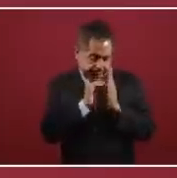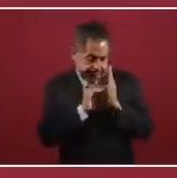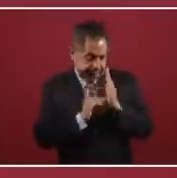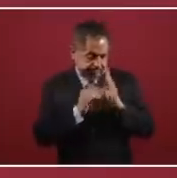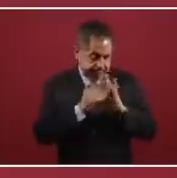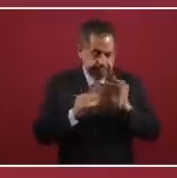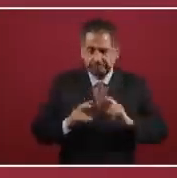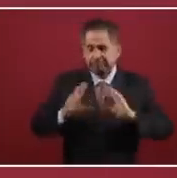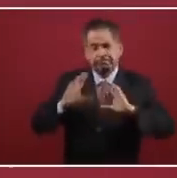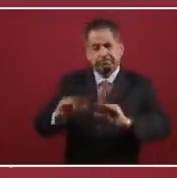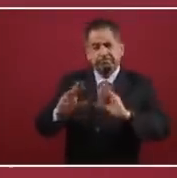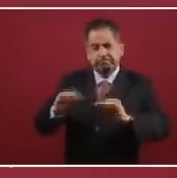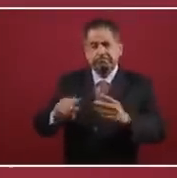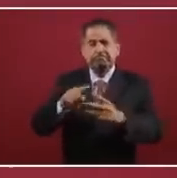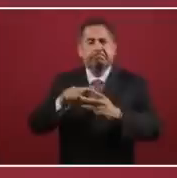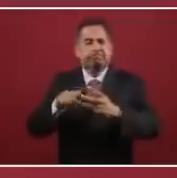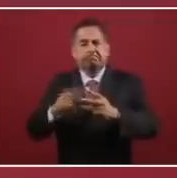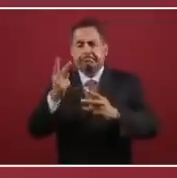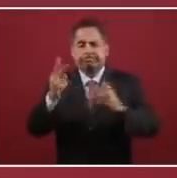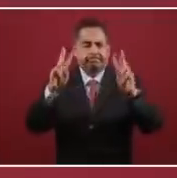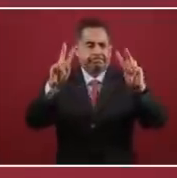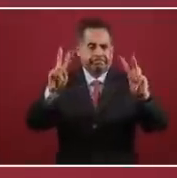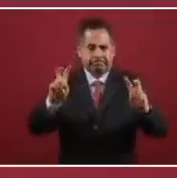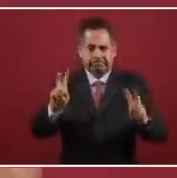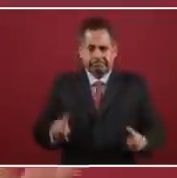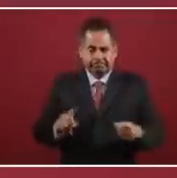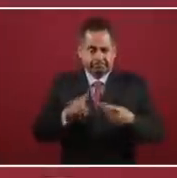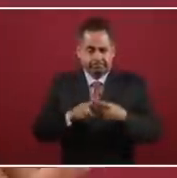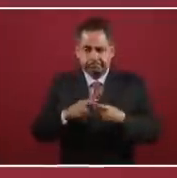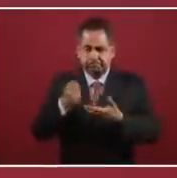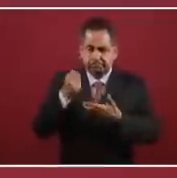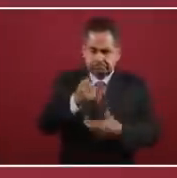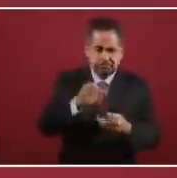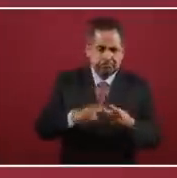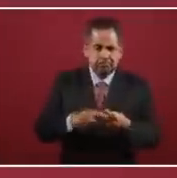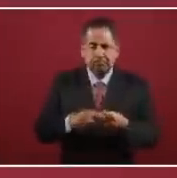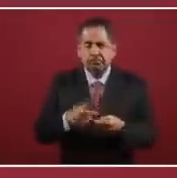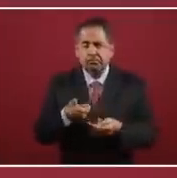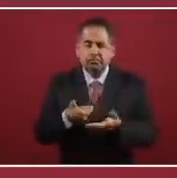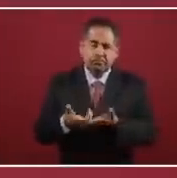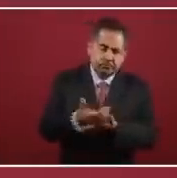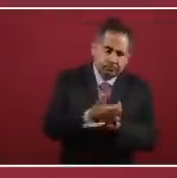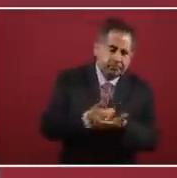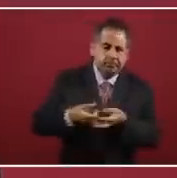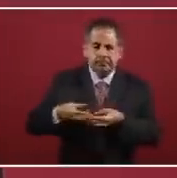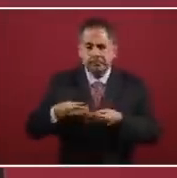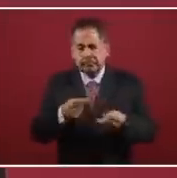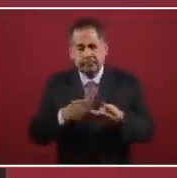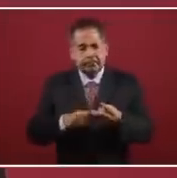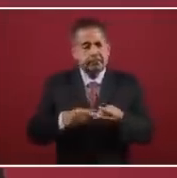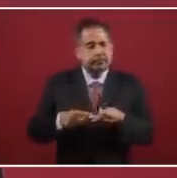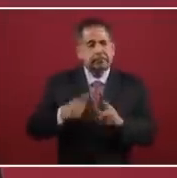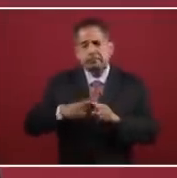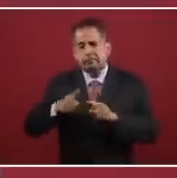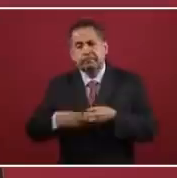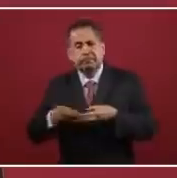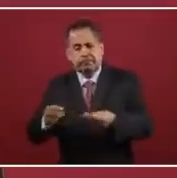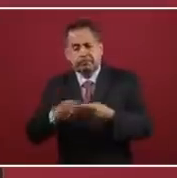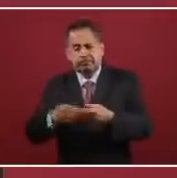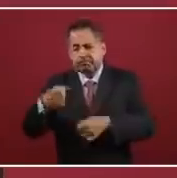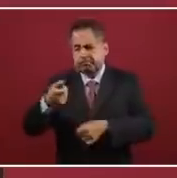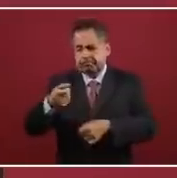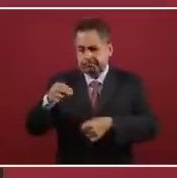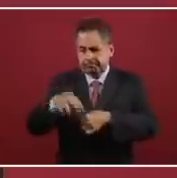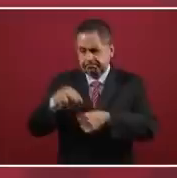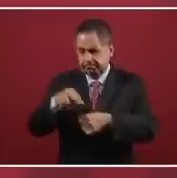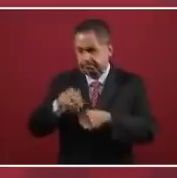esos 3 temas como temas básicos, que son este de presupuesto, entradas y salidas, ingresos, gastos, el de ahorro, para